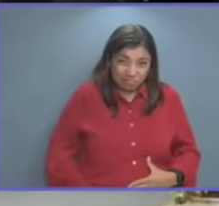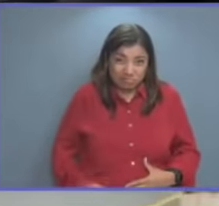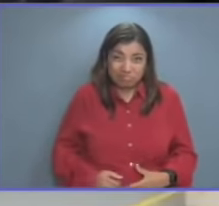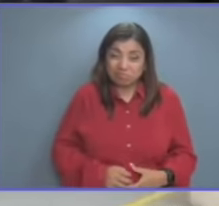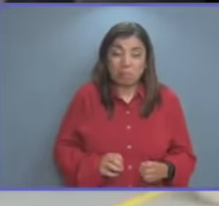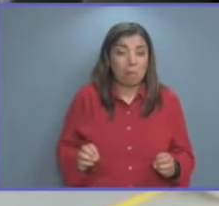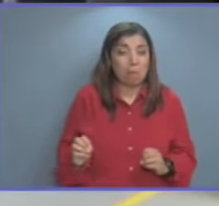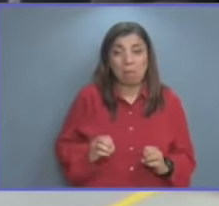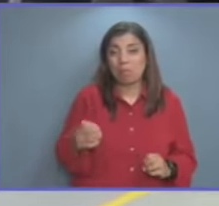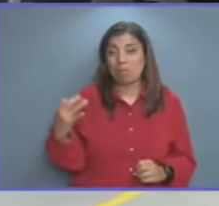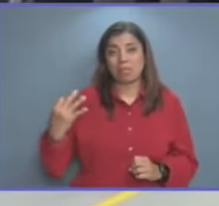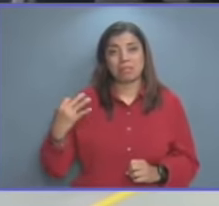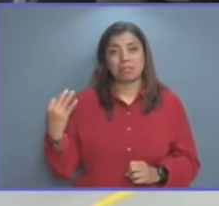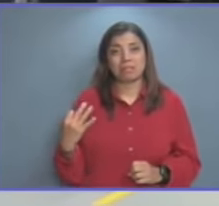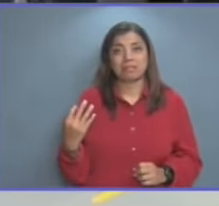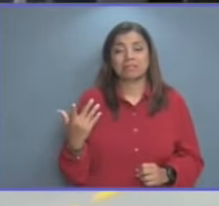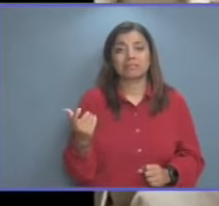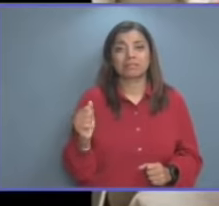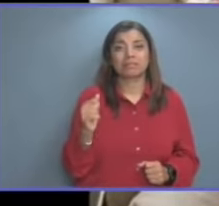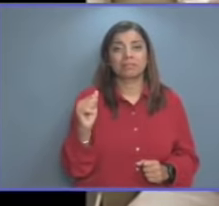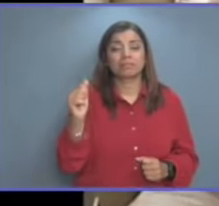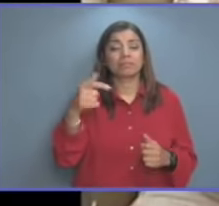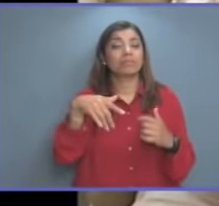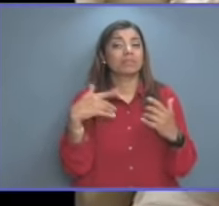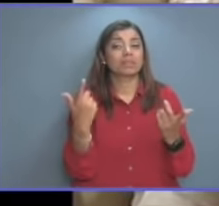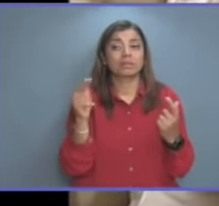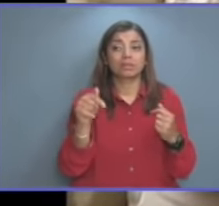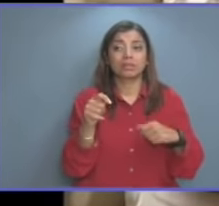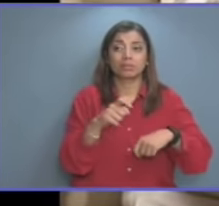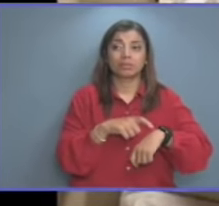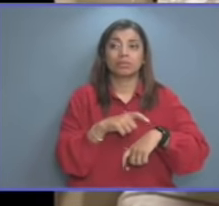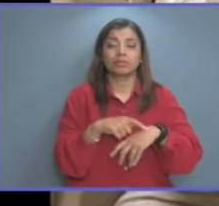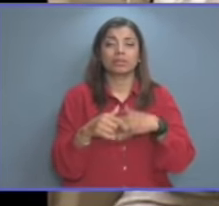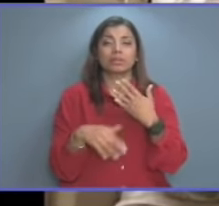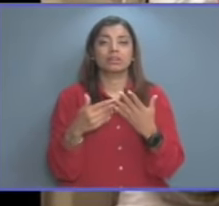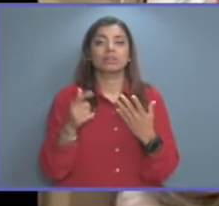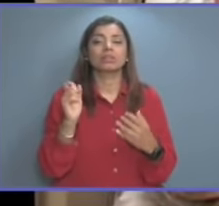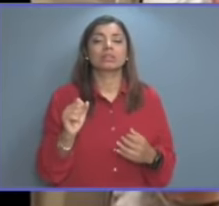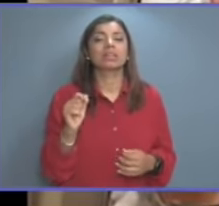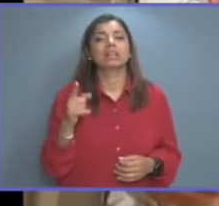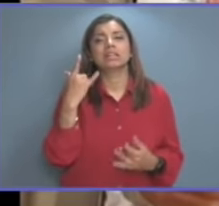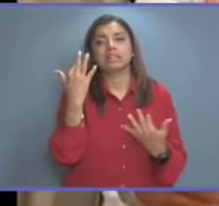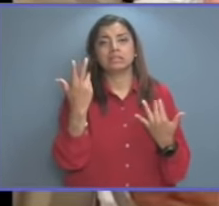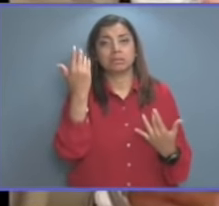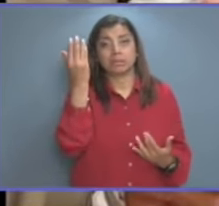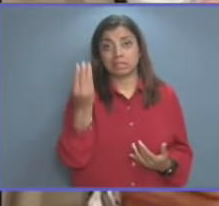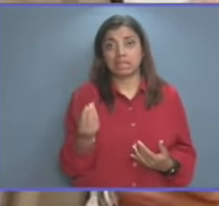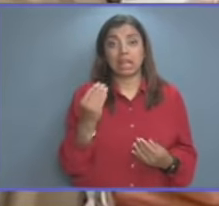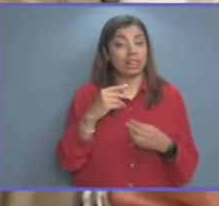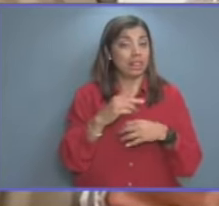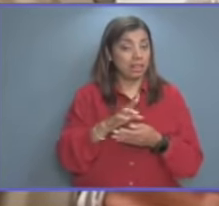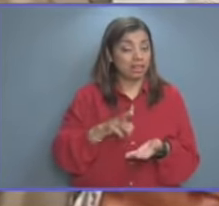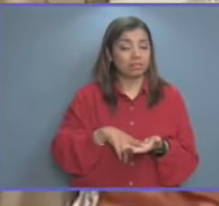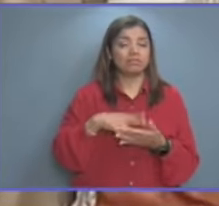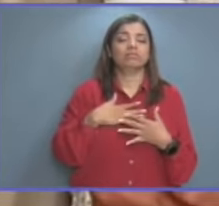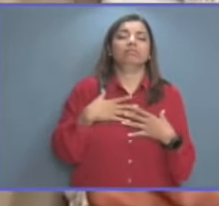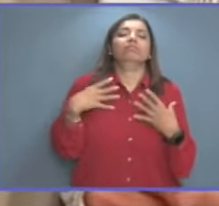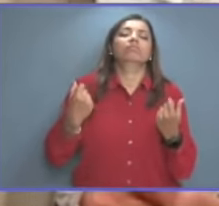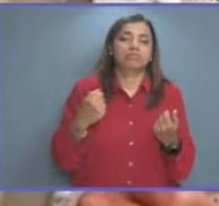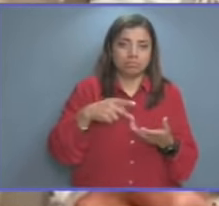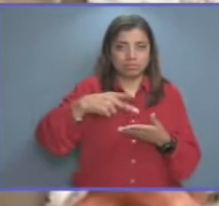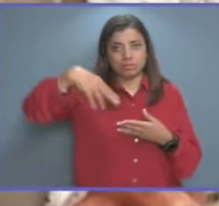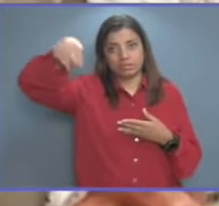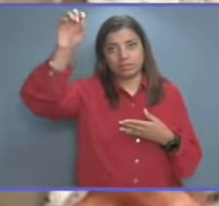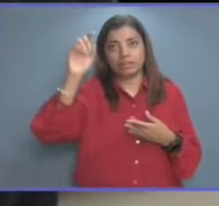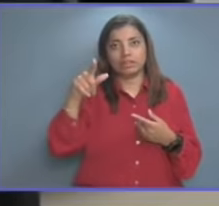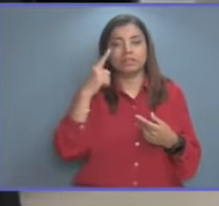necesita someterse a una cirugía a pesar que por el momento no tiene prevista una fecha para el alta el mandatario que recibió una